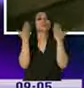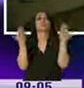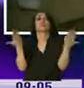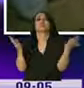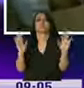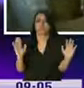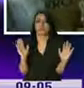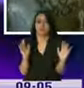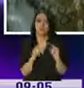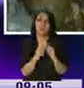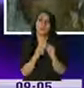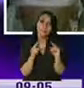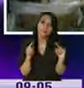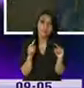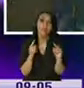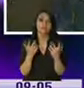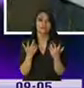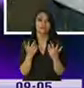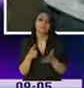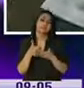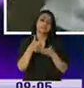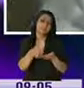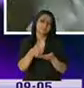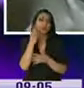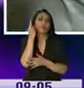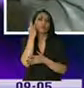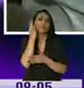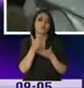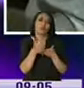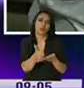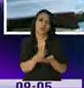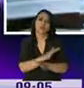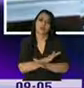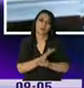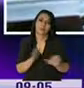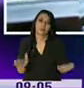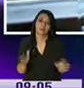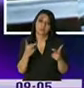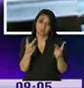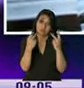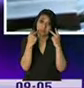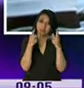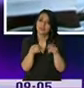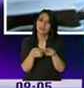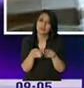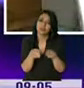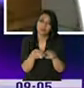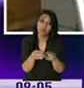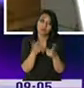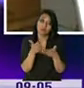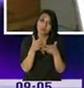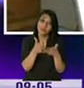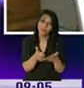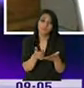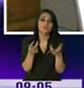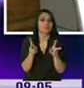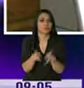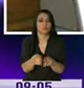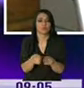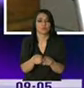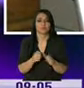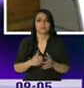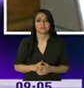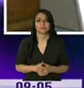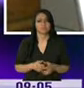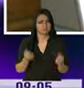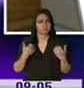Pero solamente quiero ayudar y quiero mirar que ustedes también, al igual de mis buenas intenciones, la quieren hacer. Tratemos de ayudar